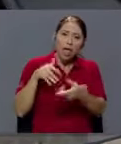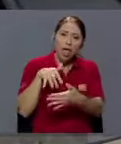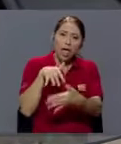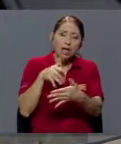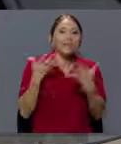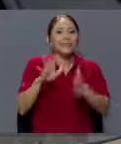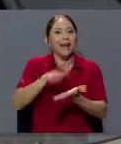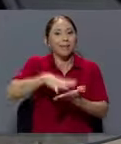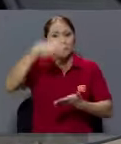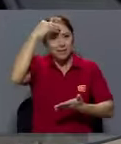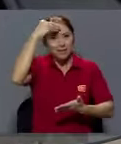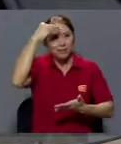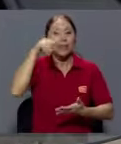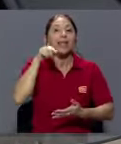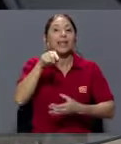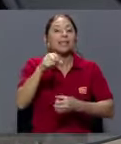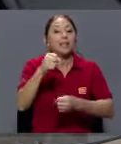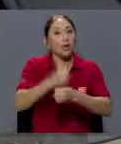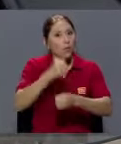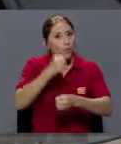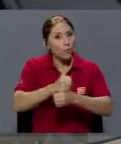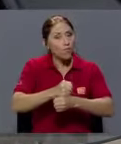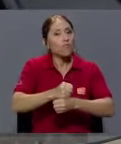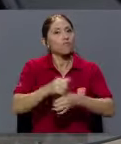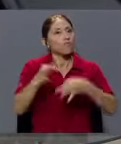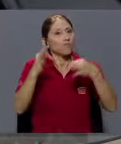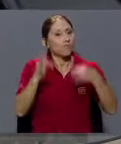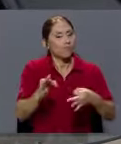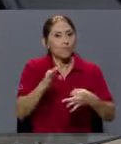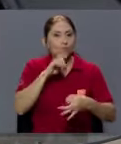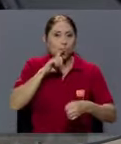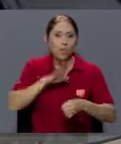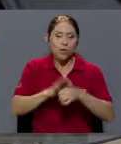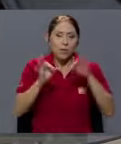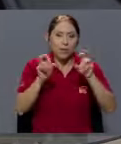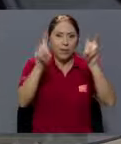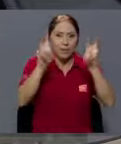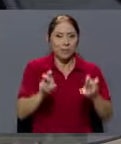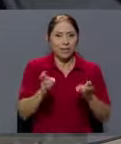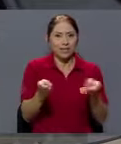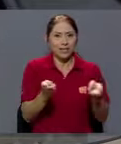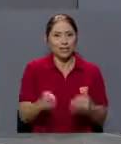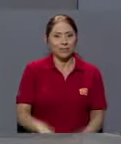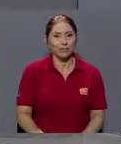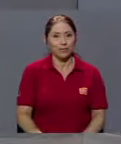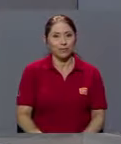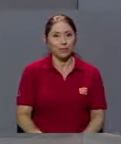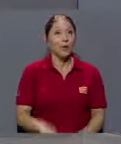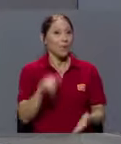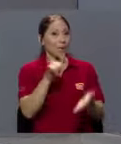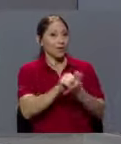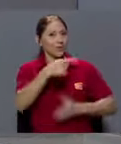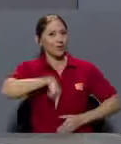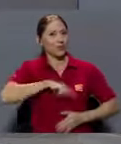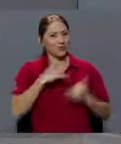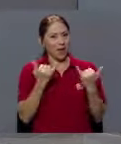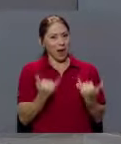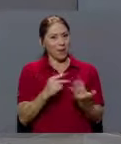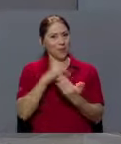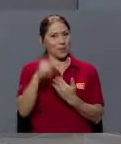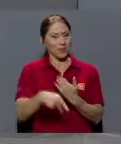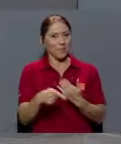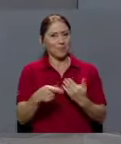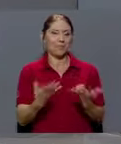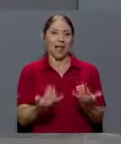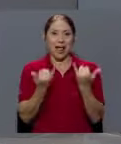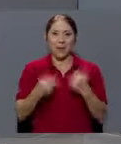sistema educativo han aprendido, y esa es una función que ha cumplido muy bien la prueba de bachillerato. Bueno, precisamente por eso estamos dedicando este